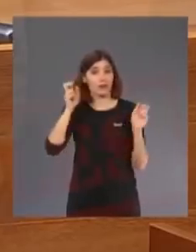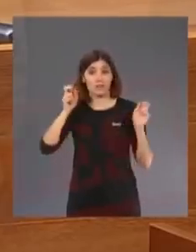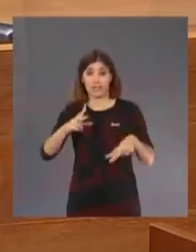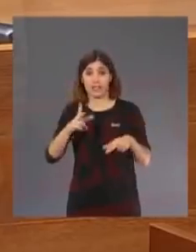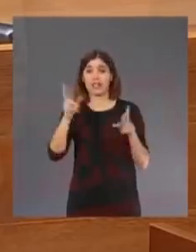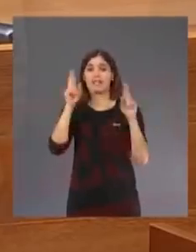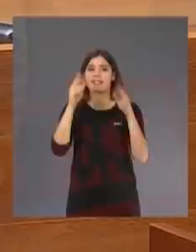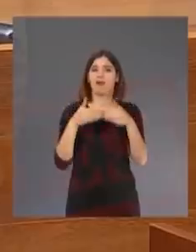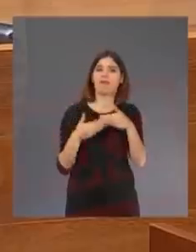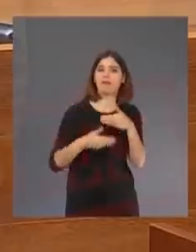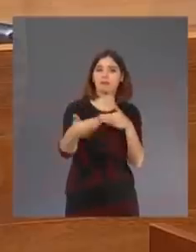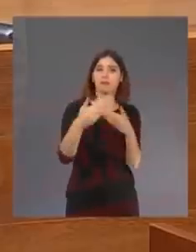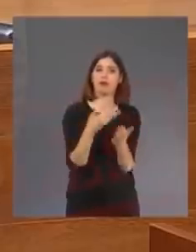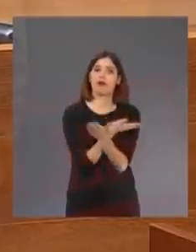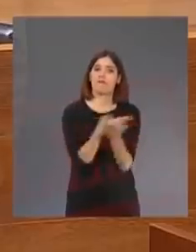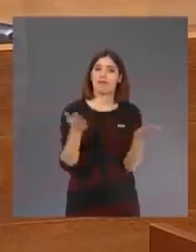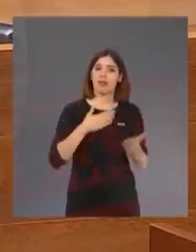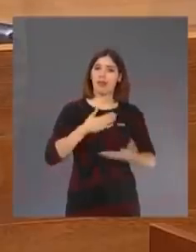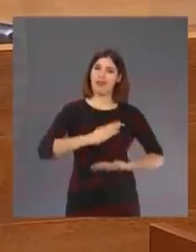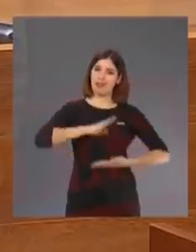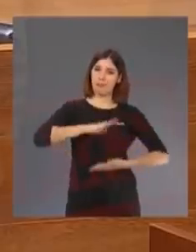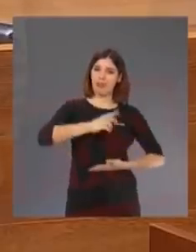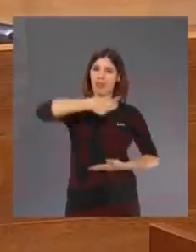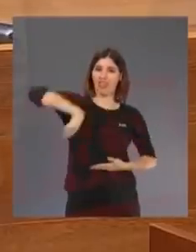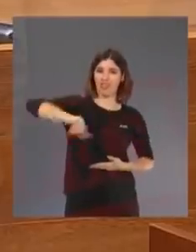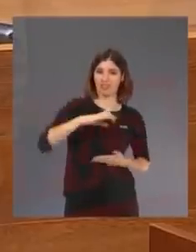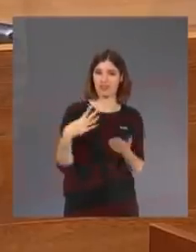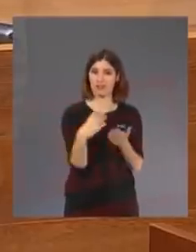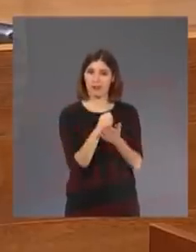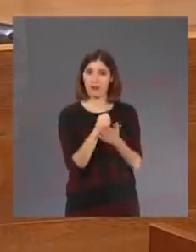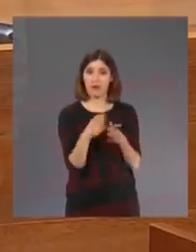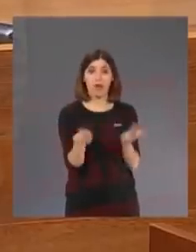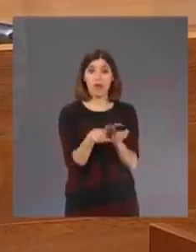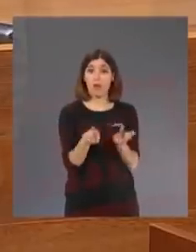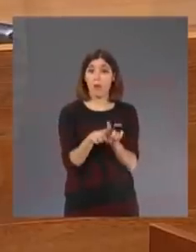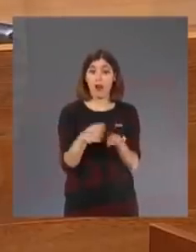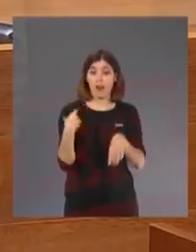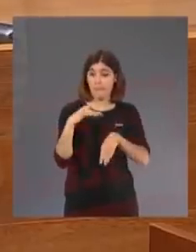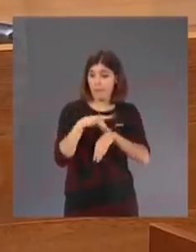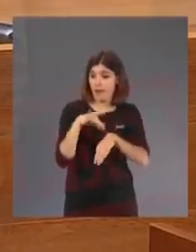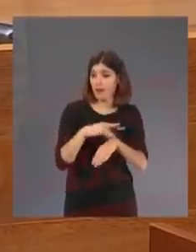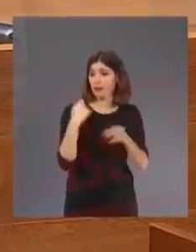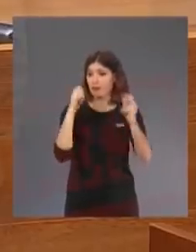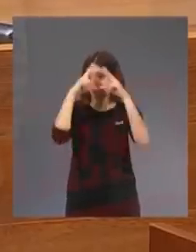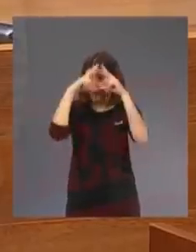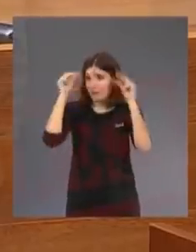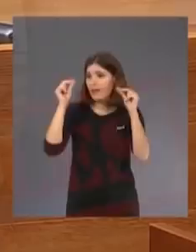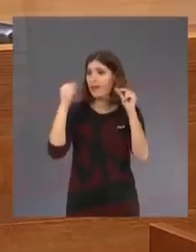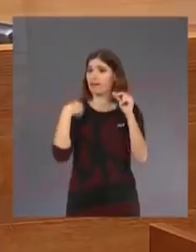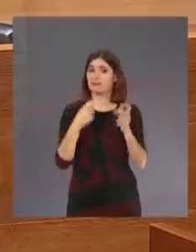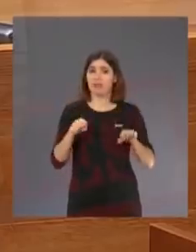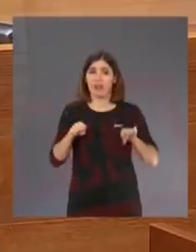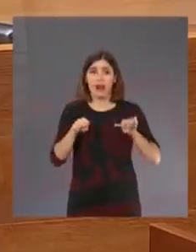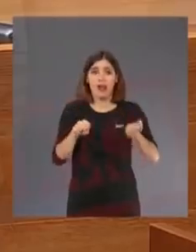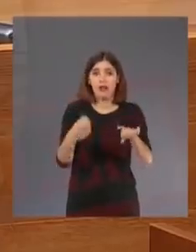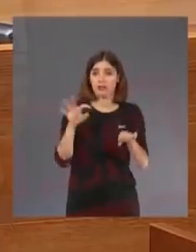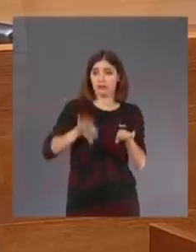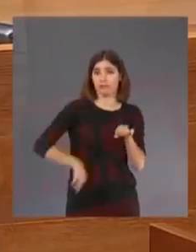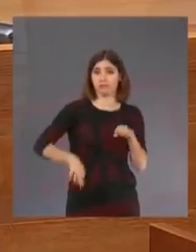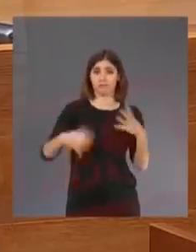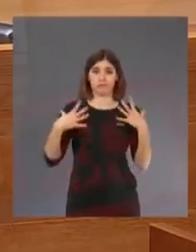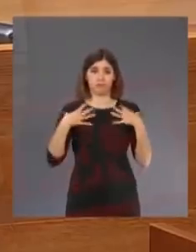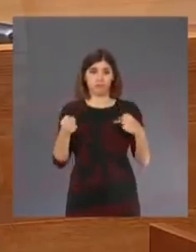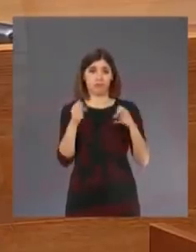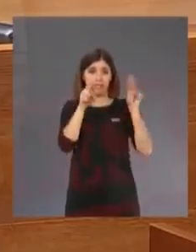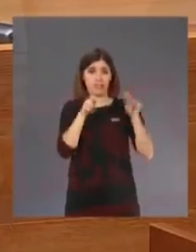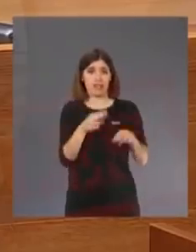de los 3 hospitales nadie sabe nada. Se anunció para construirlo en 15 días, el propio Ximo Puig dio una solemne rueda